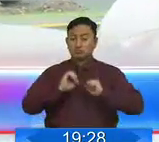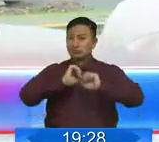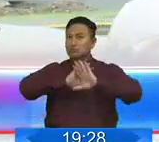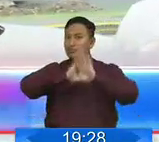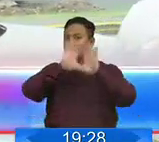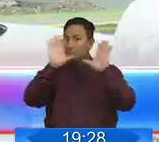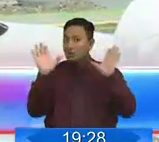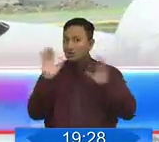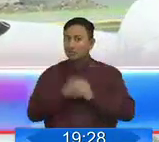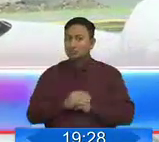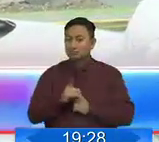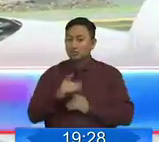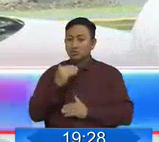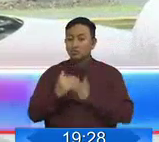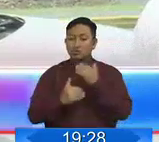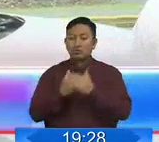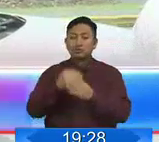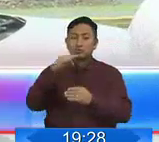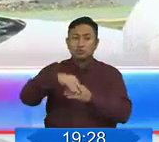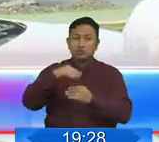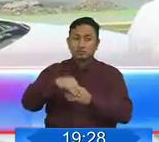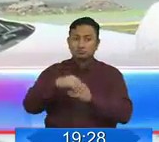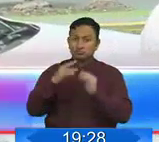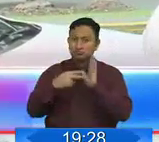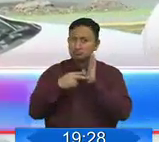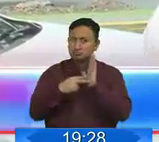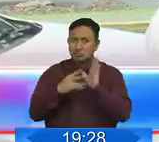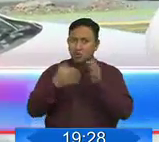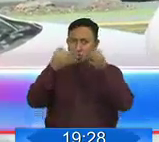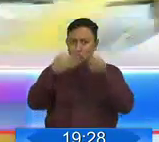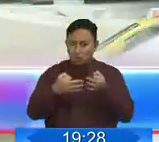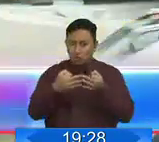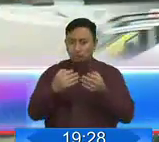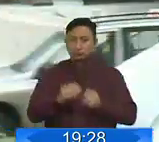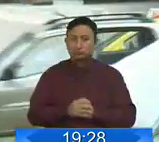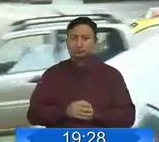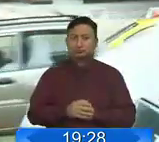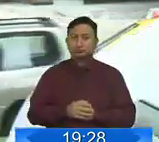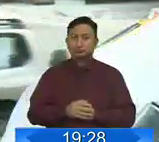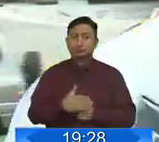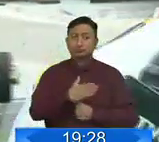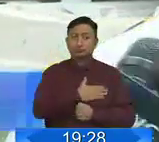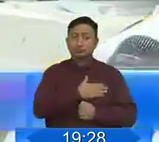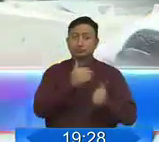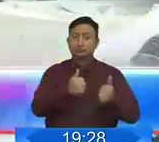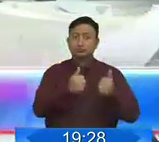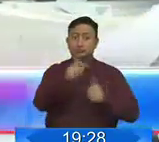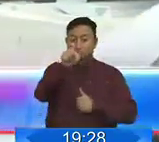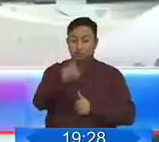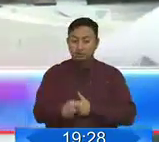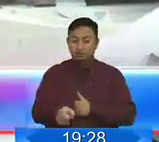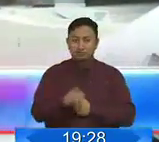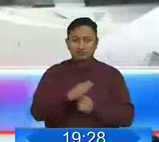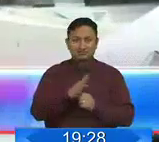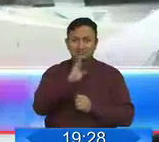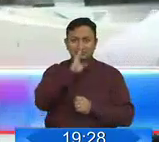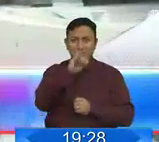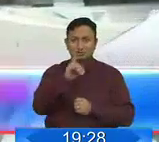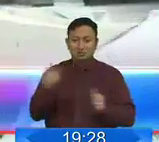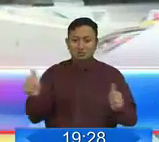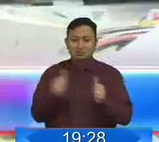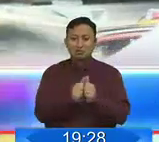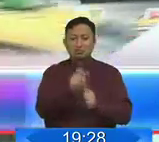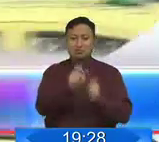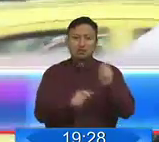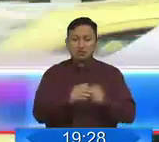transparentar un proceso democrático, justo, limpio. Que estamos de candidatos, personas que siempre hemos estado junto al pueblo, y